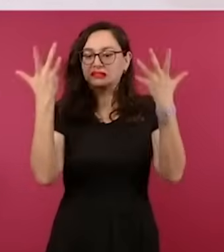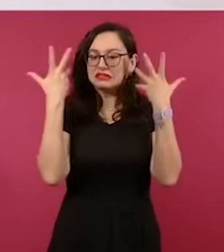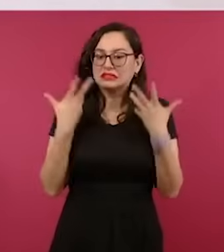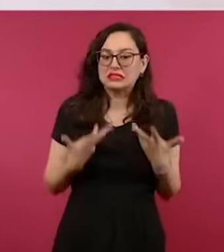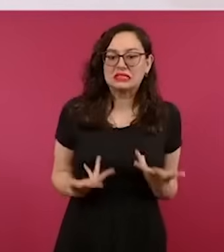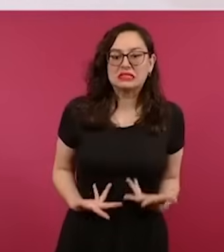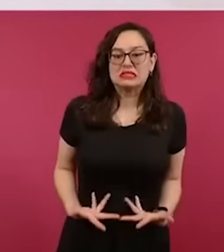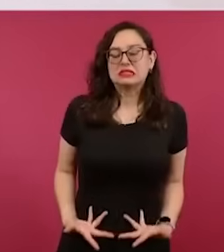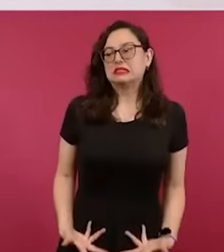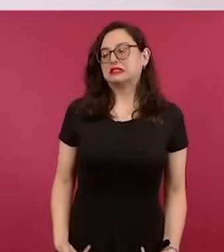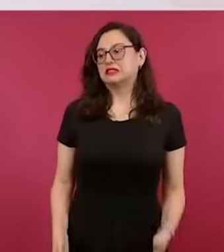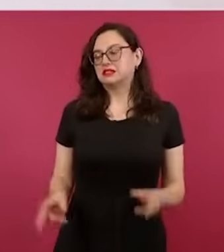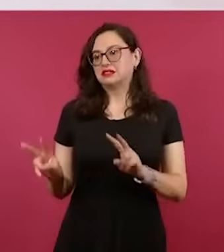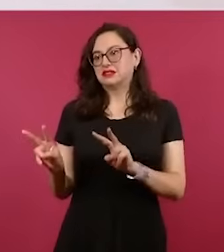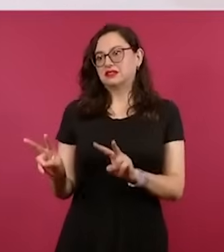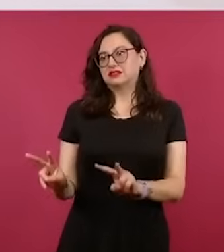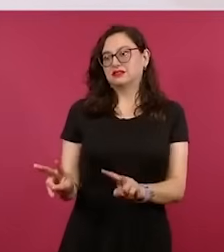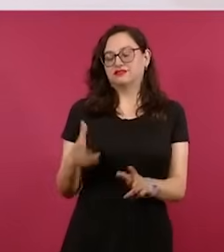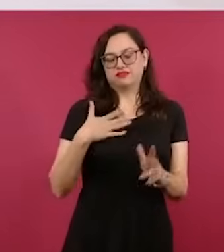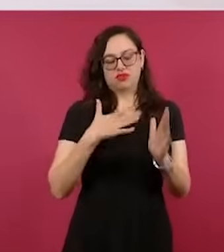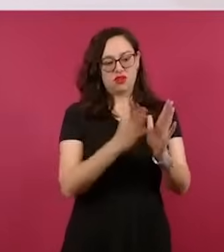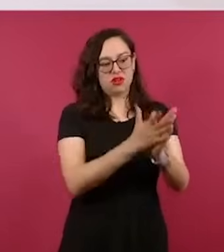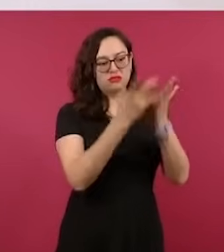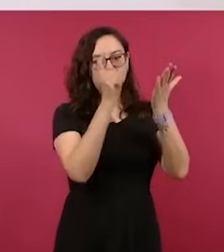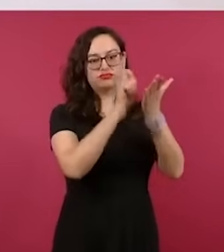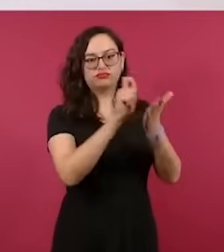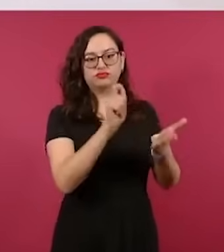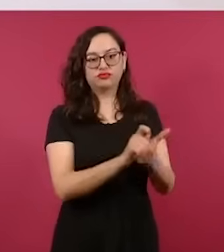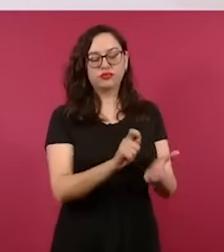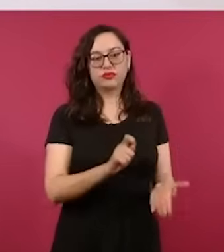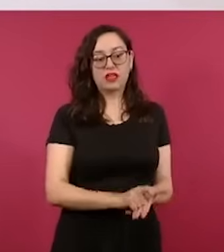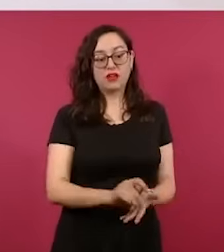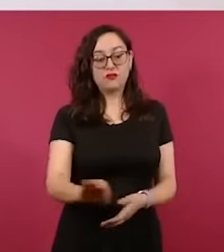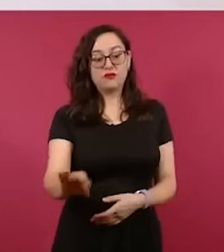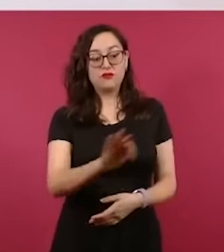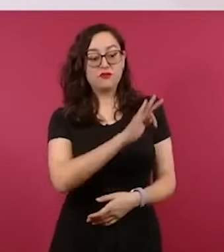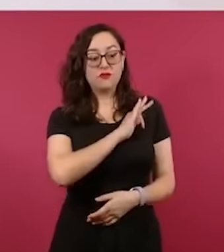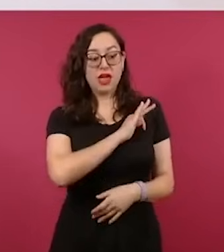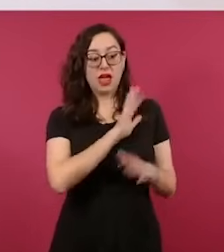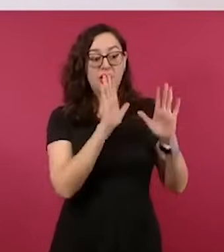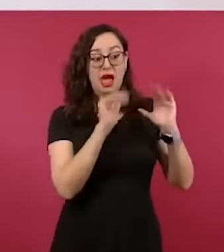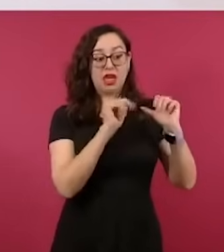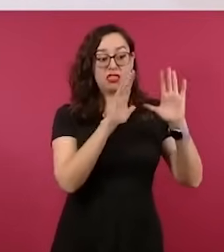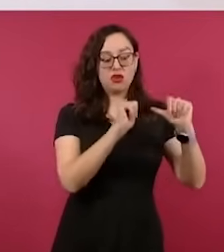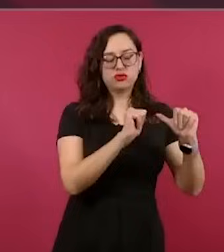no se desaniman tan fácilmente. Pero si hay sectores de clase media,